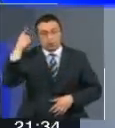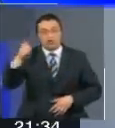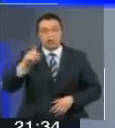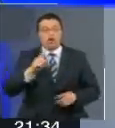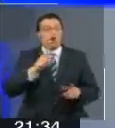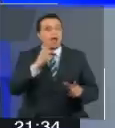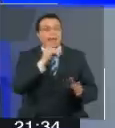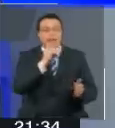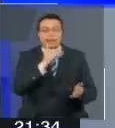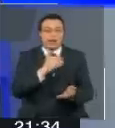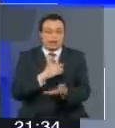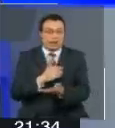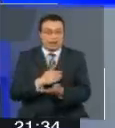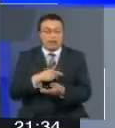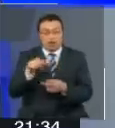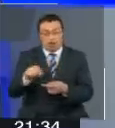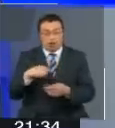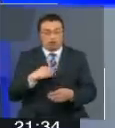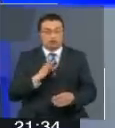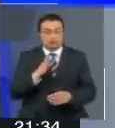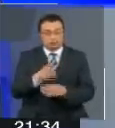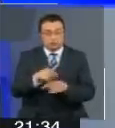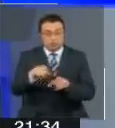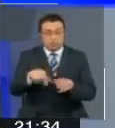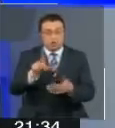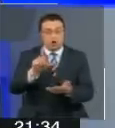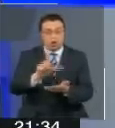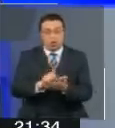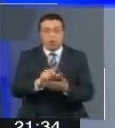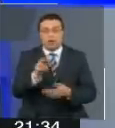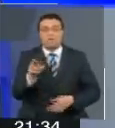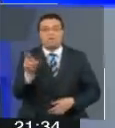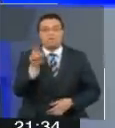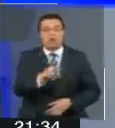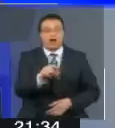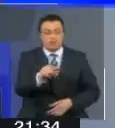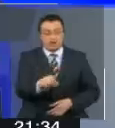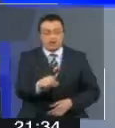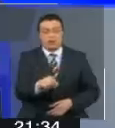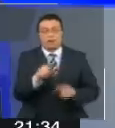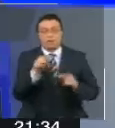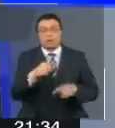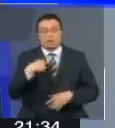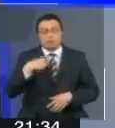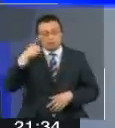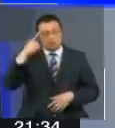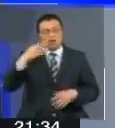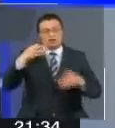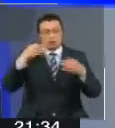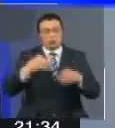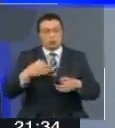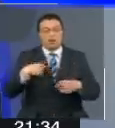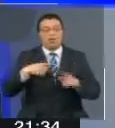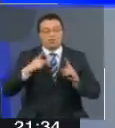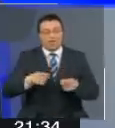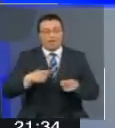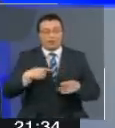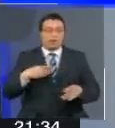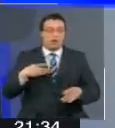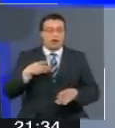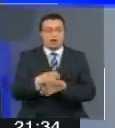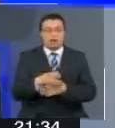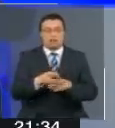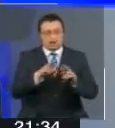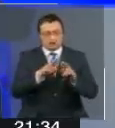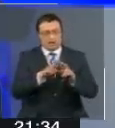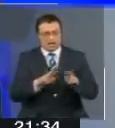están. Hoy estuve ahí, ¿cómo decir? Convencida de que tenía que estar ahí,